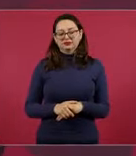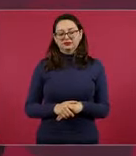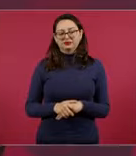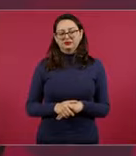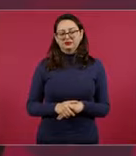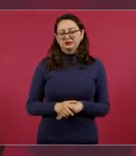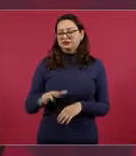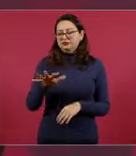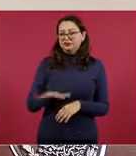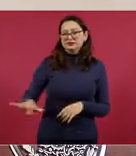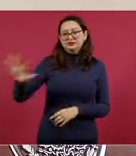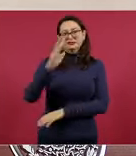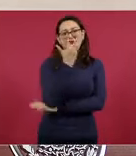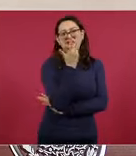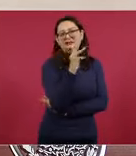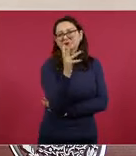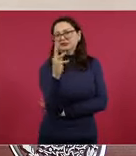es selva.